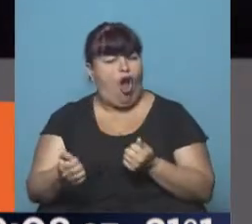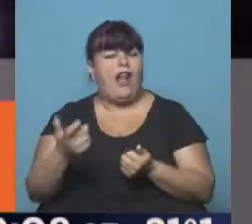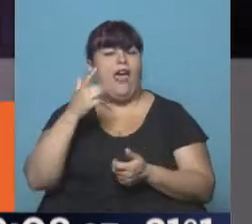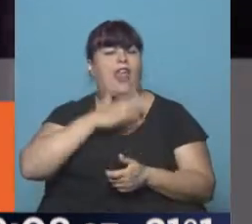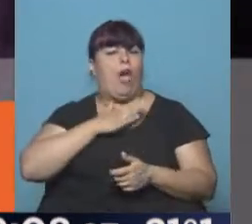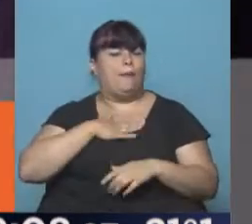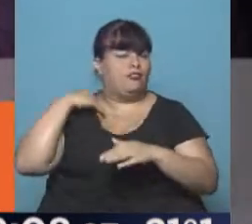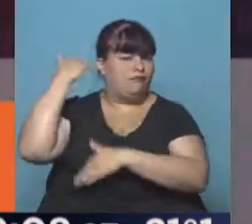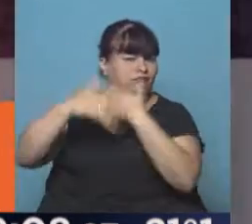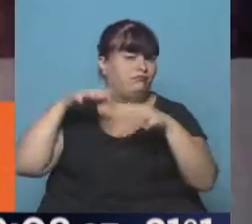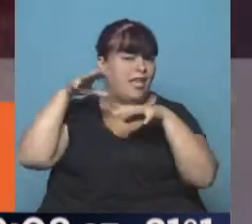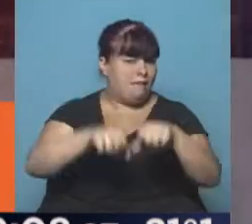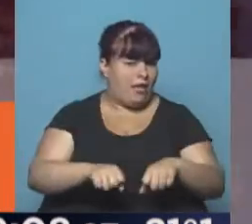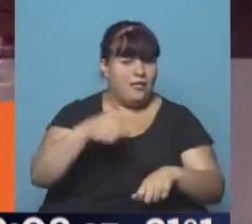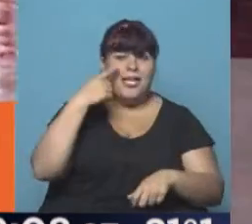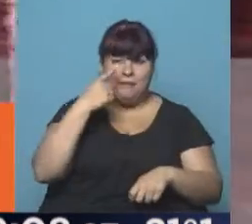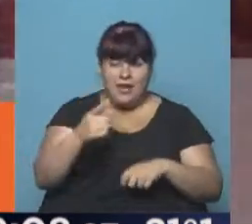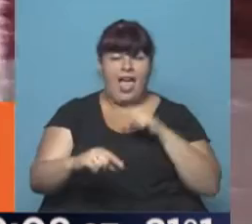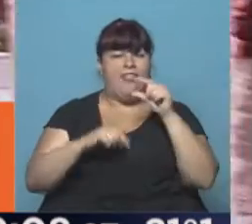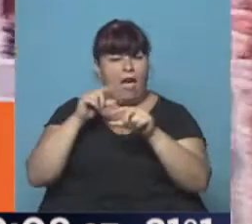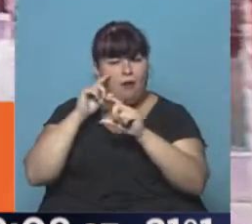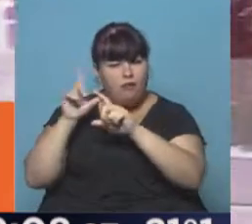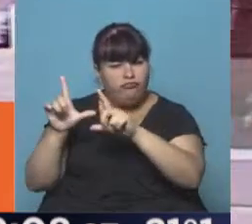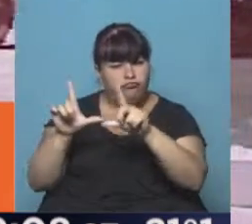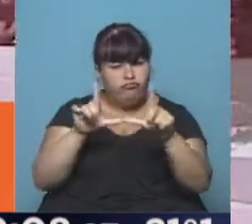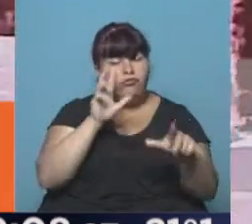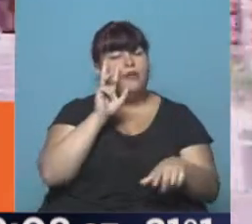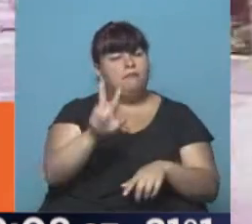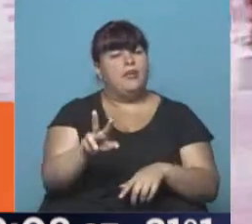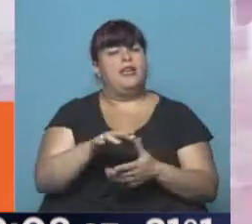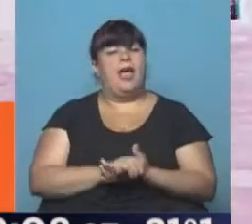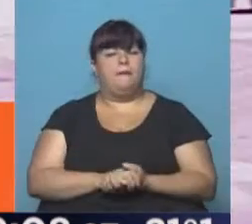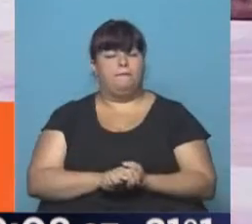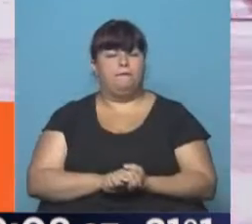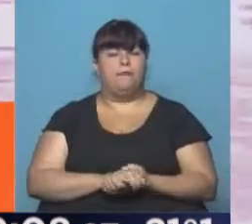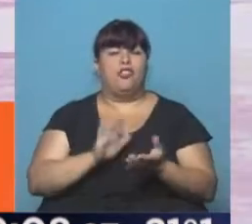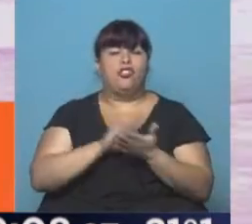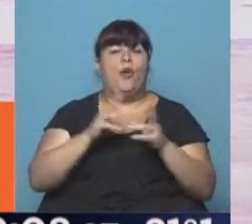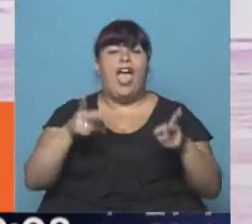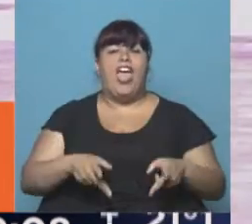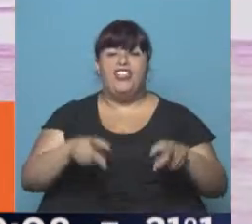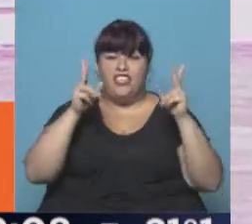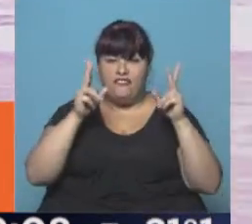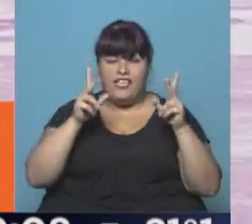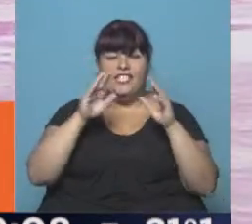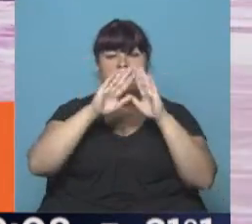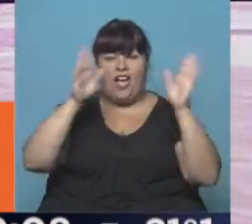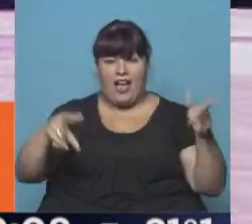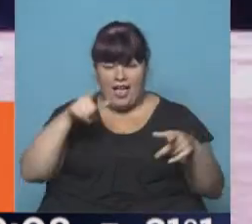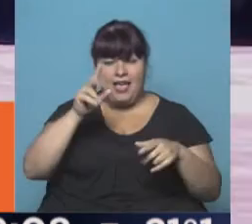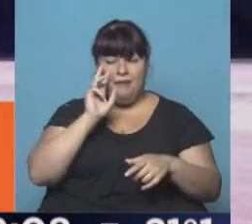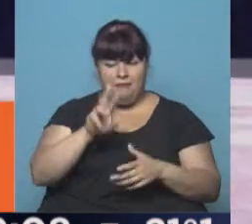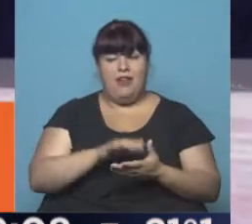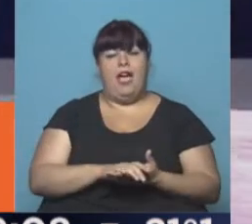humanidad a través de las invasiones. Fíjense ustedes lentamente si podemos ver una de los edificios de los campanarios.